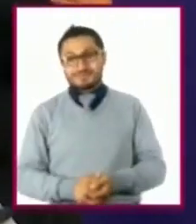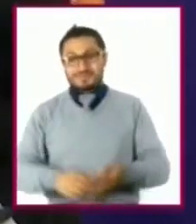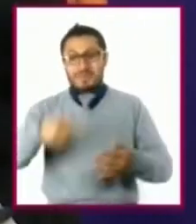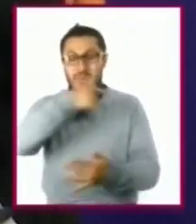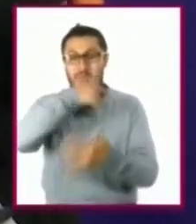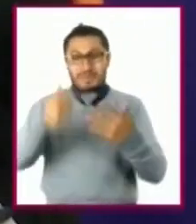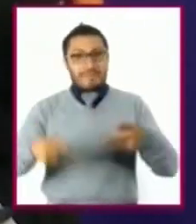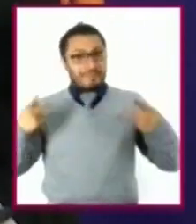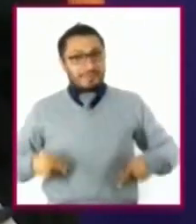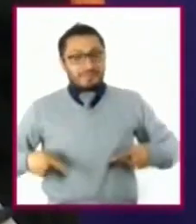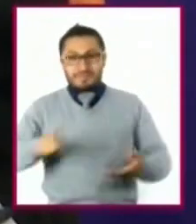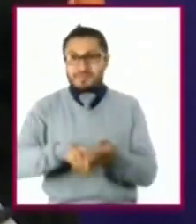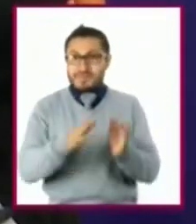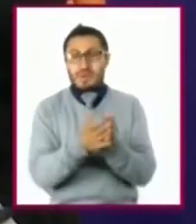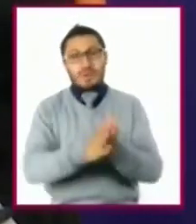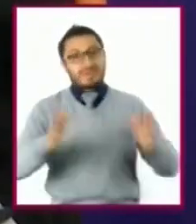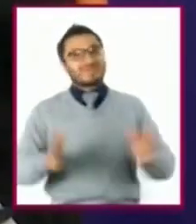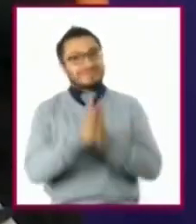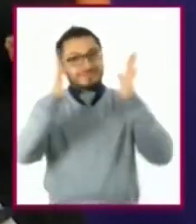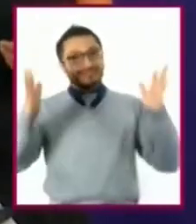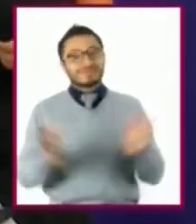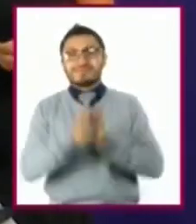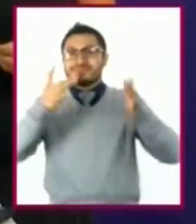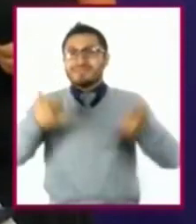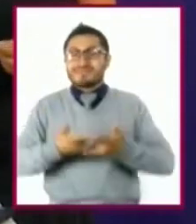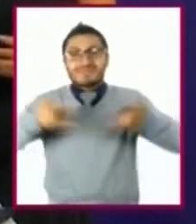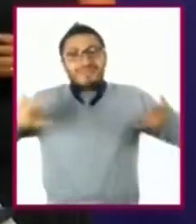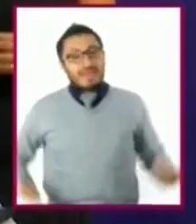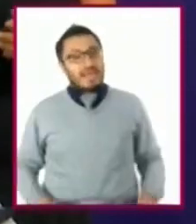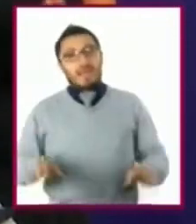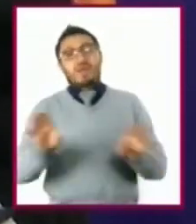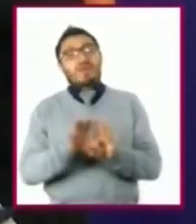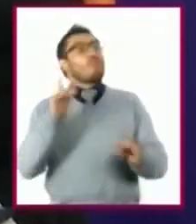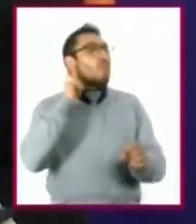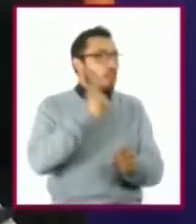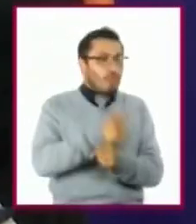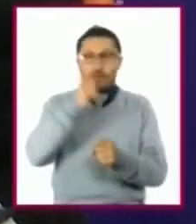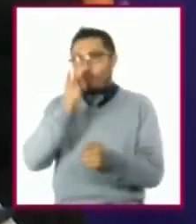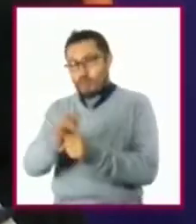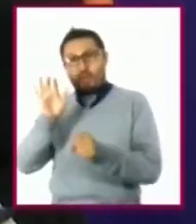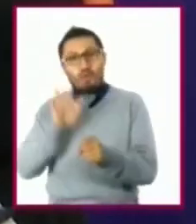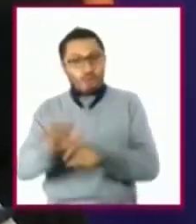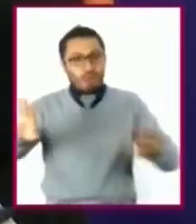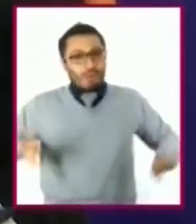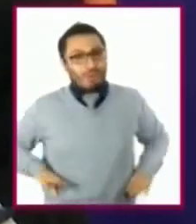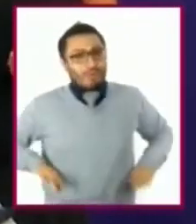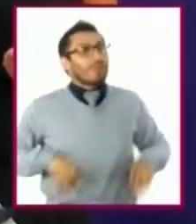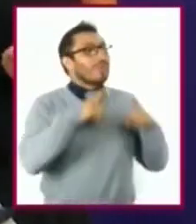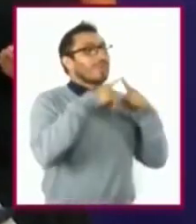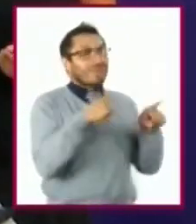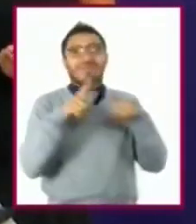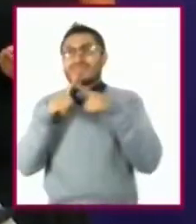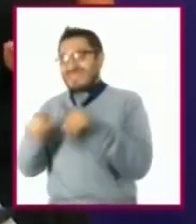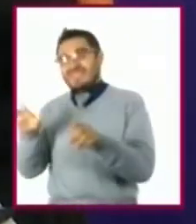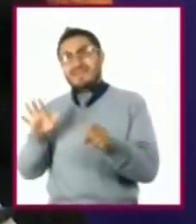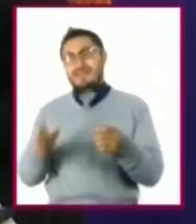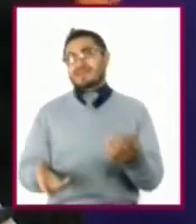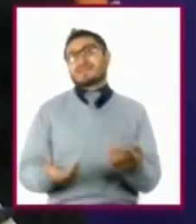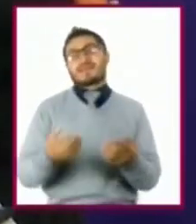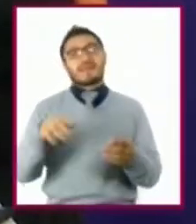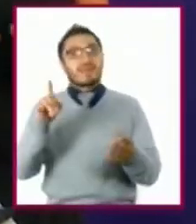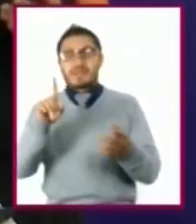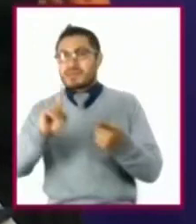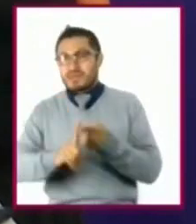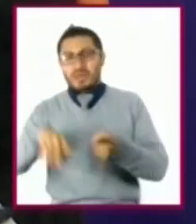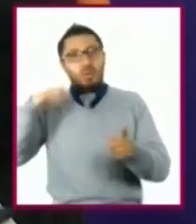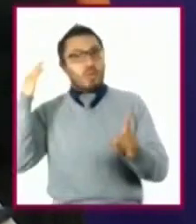son quienes participan en las narraciones y se distinguen unos de otros por características específicas, como sus intenciones,